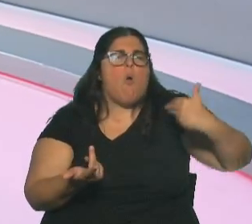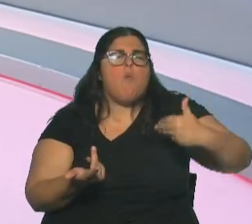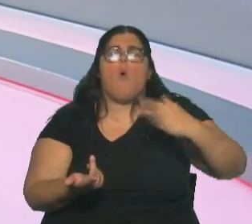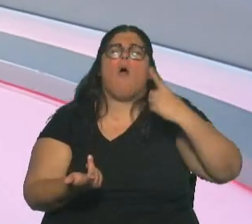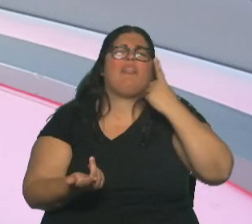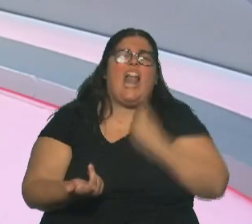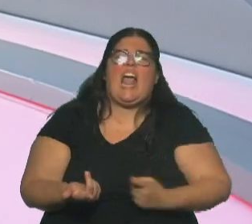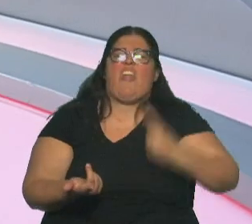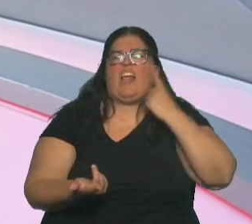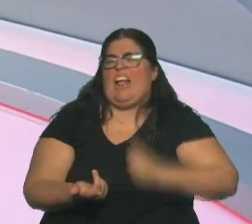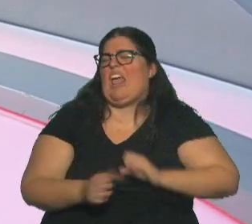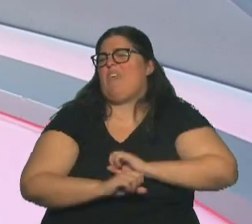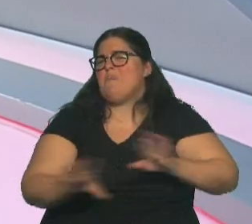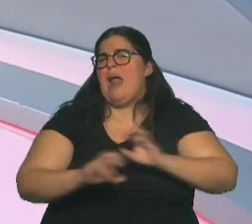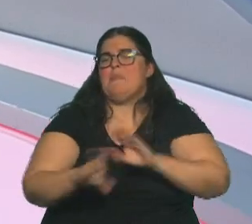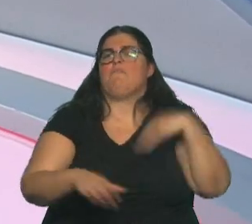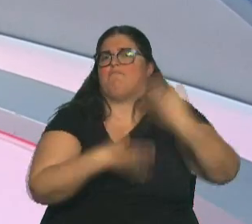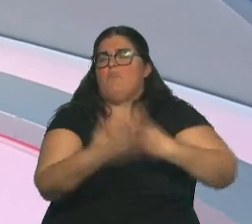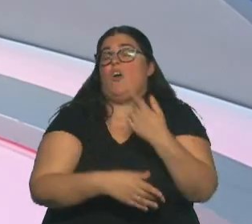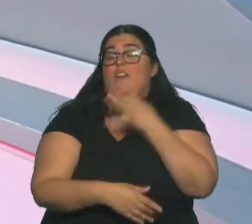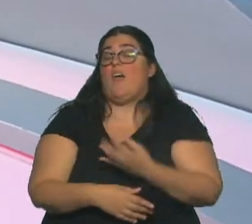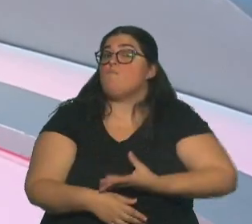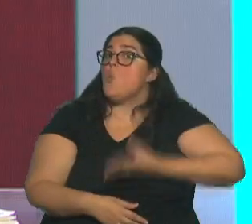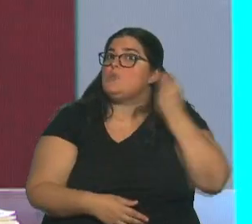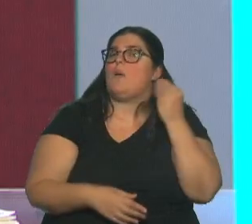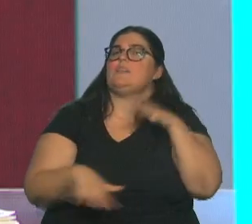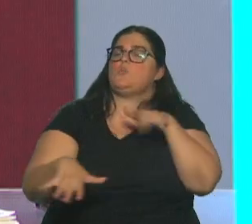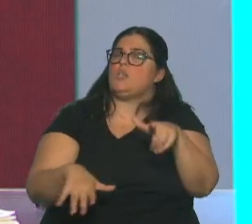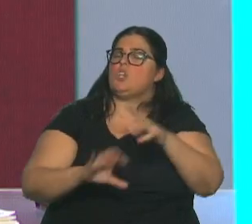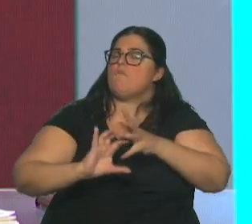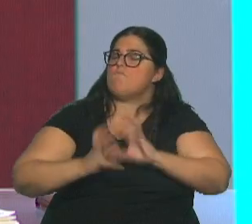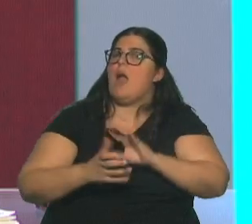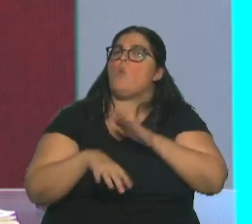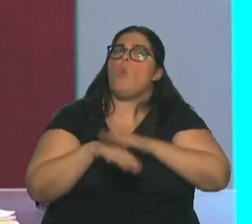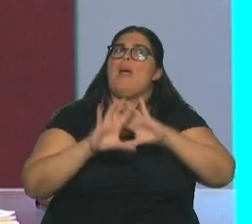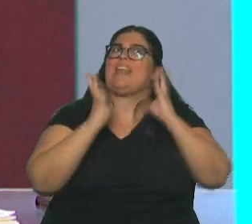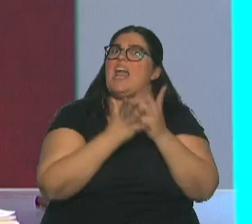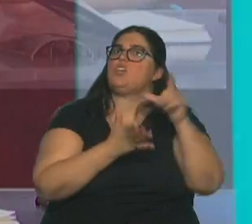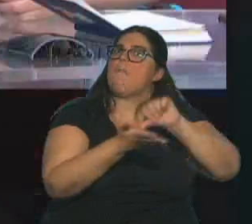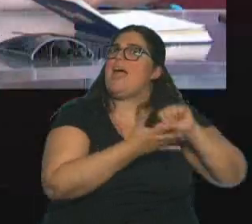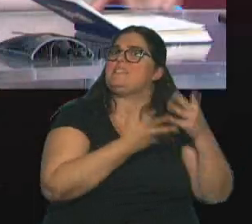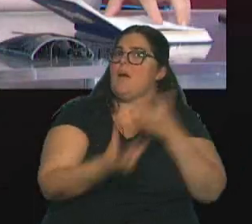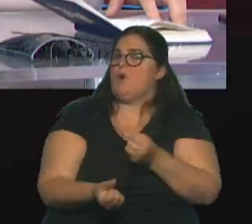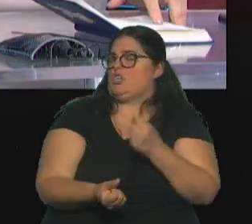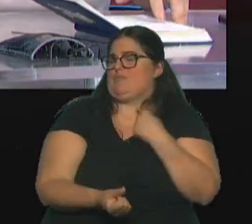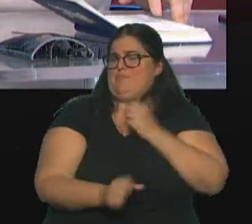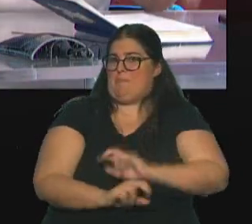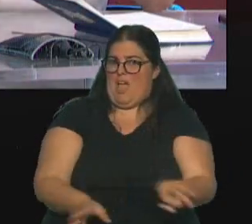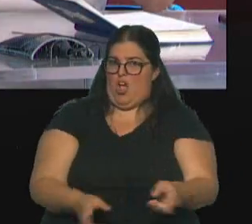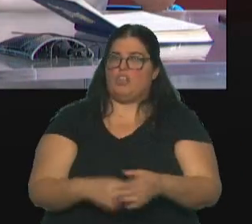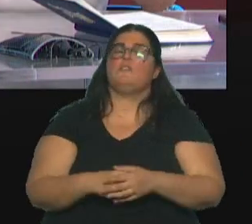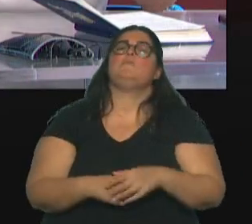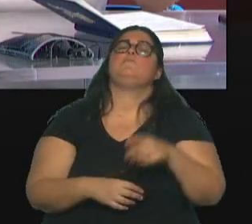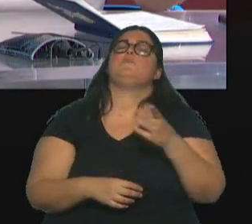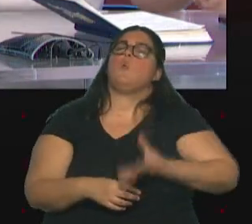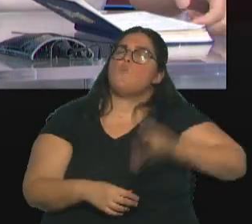distintas responsabilidades, pero muchas, hay que decir, internacionales, muchas de las intervenciones, y sumar datos, se